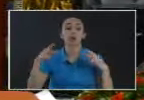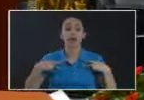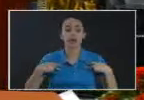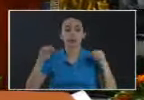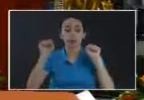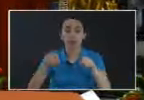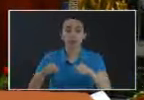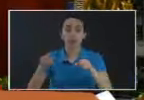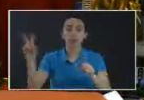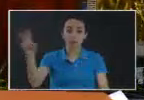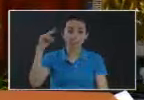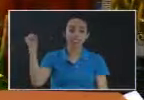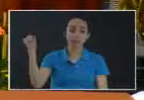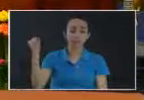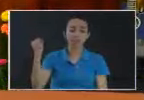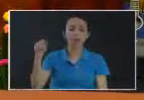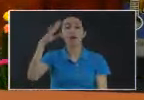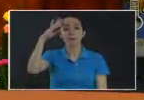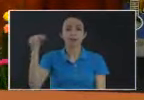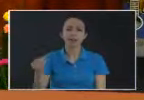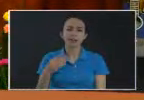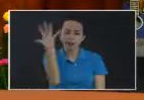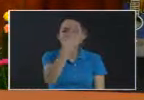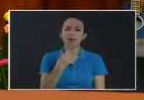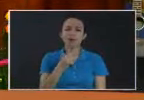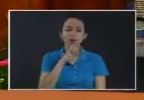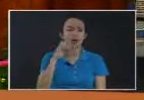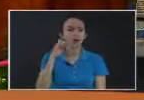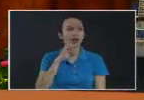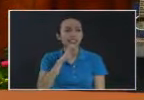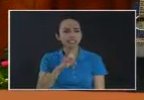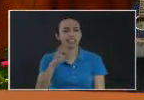Porque hermoso es escuchar escatología